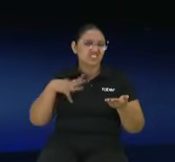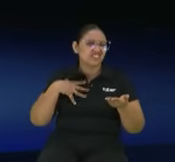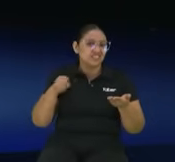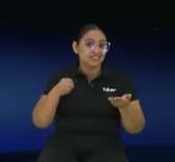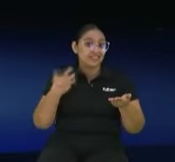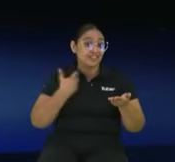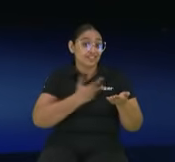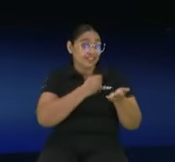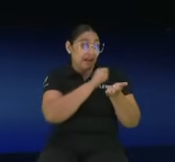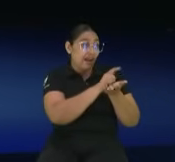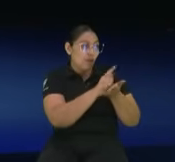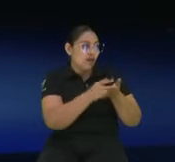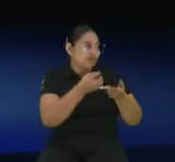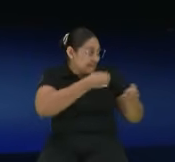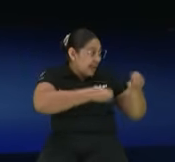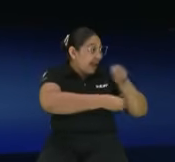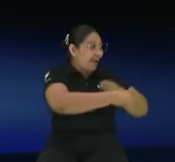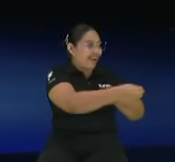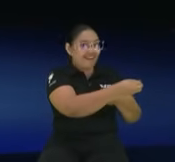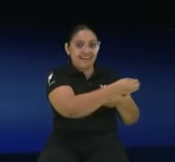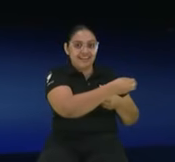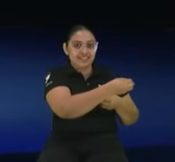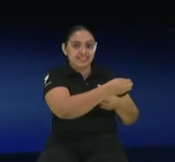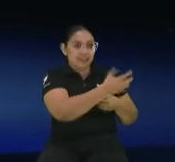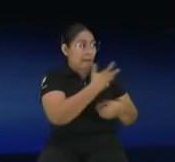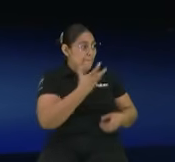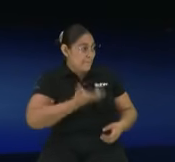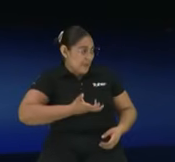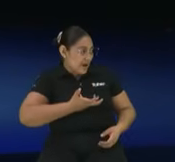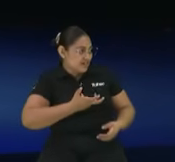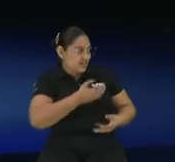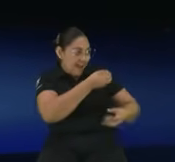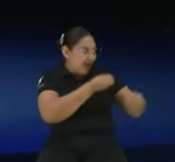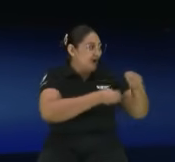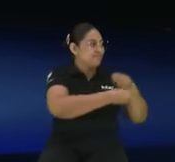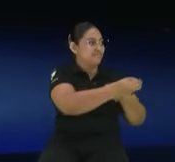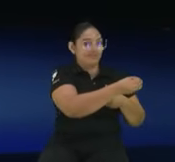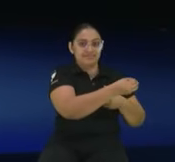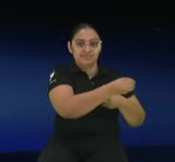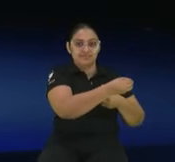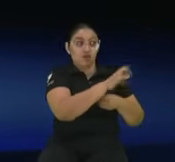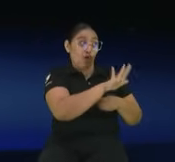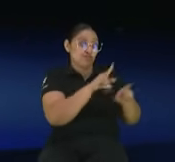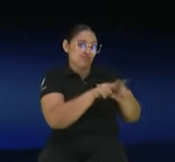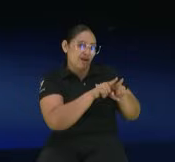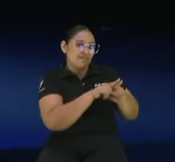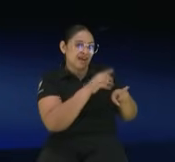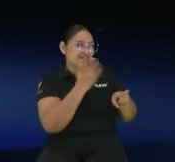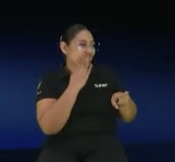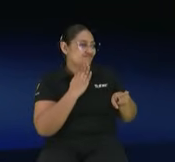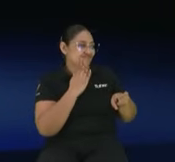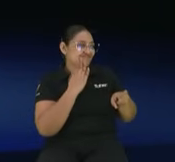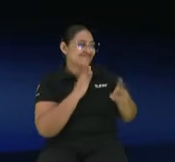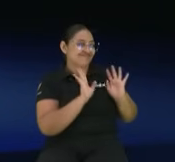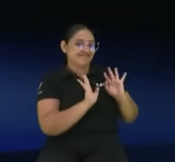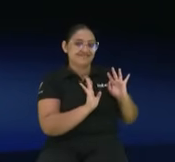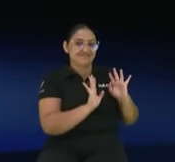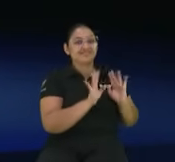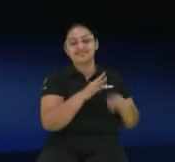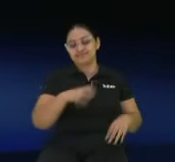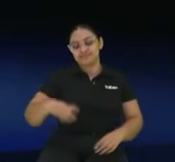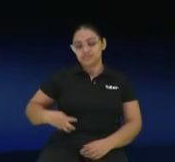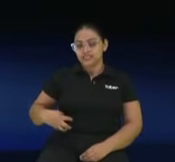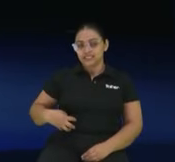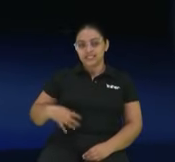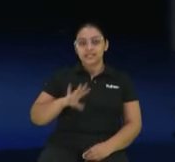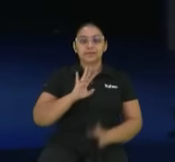nosotros canjeamos te cambio el pan por tu hermana no No tampoco Pues sí que no solo de pan vivir el hombre me entiende usted